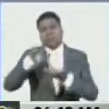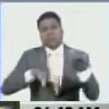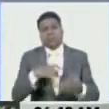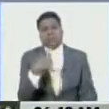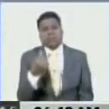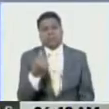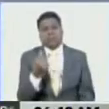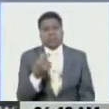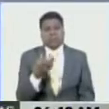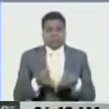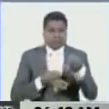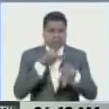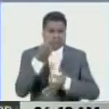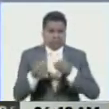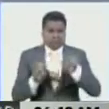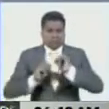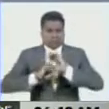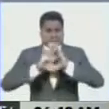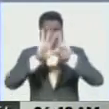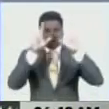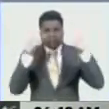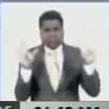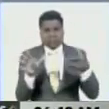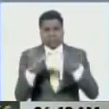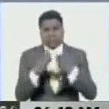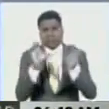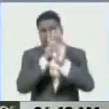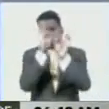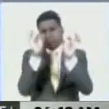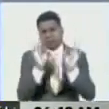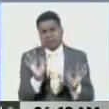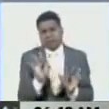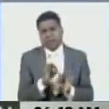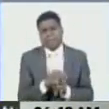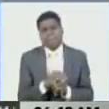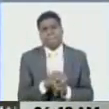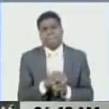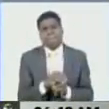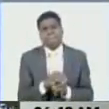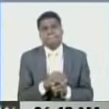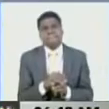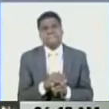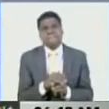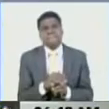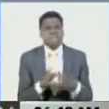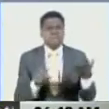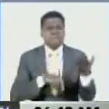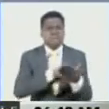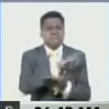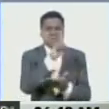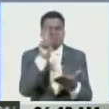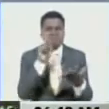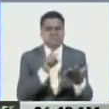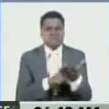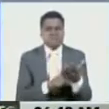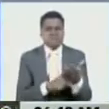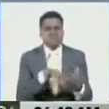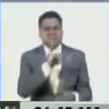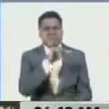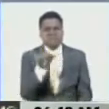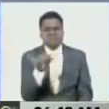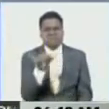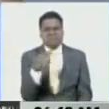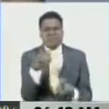una explicación en el modelo rentista que ya no funciona, es infuncional, absolutamente infuncional, y en la